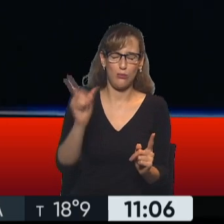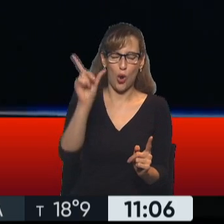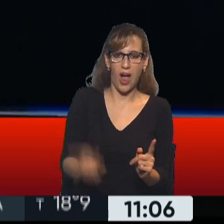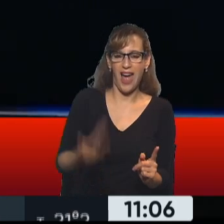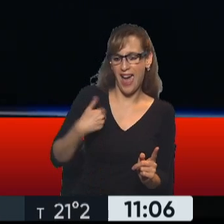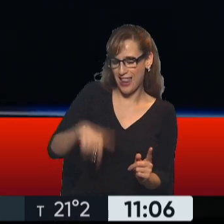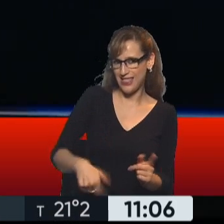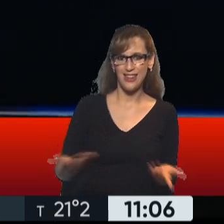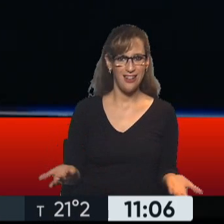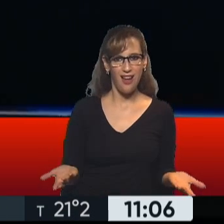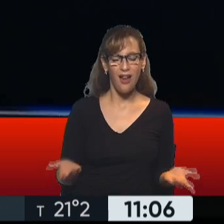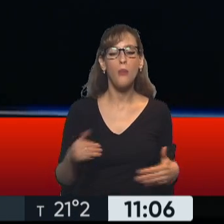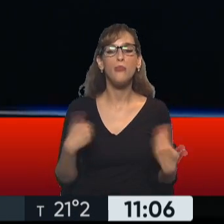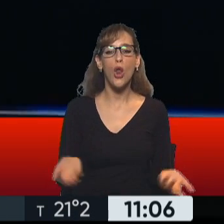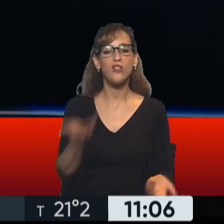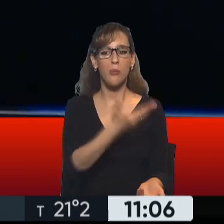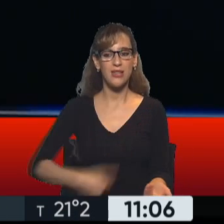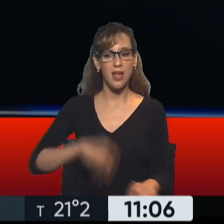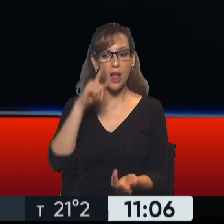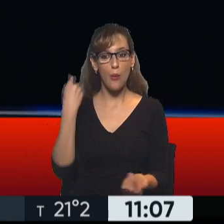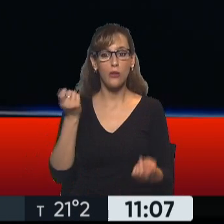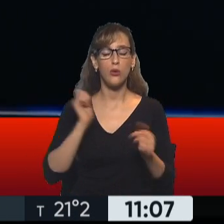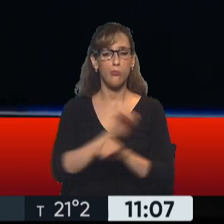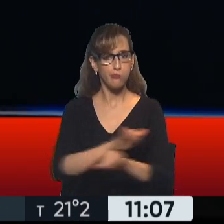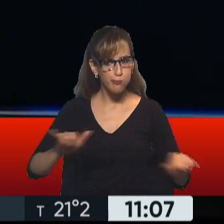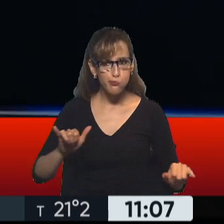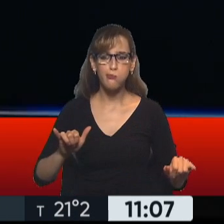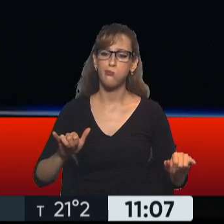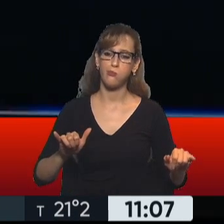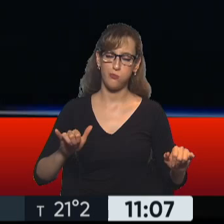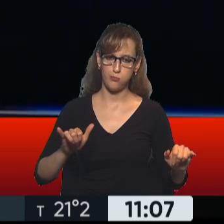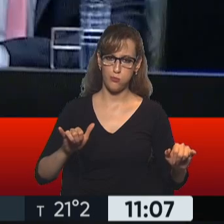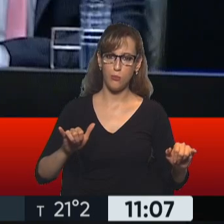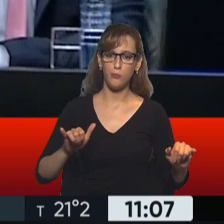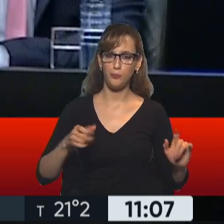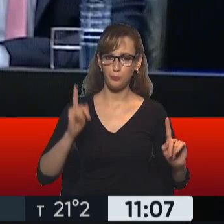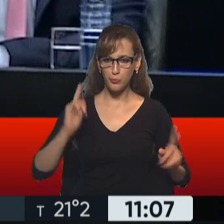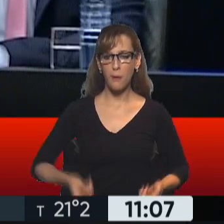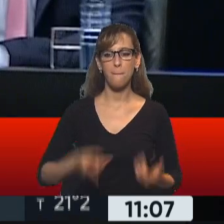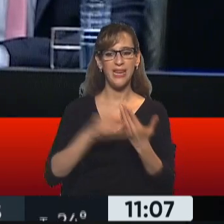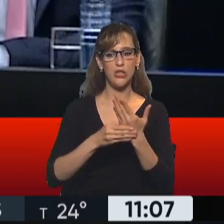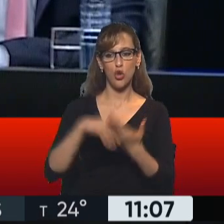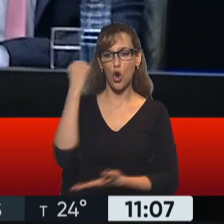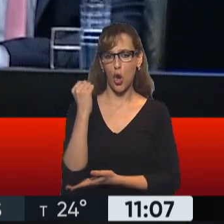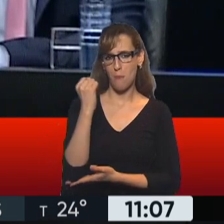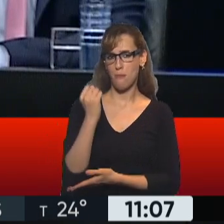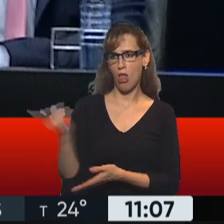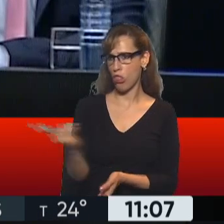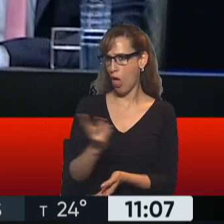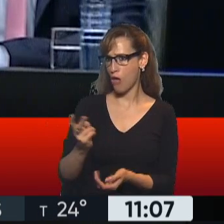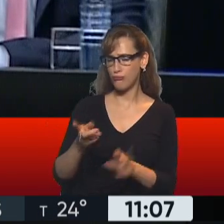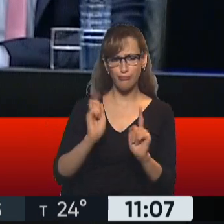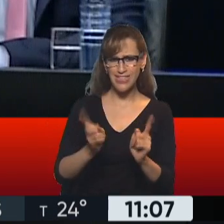bien lo mencionaba el presidente de la Nación y lo reafirma el ministro de Economía. La inversión